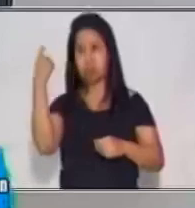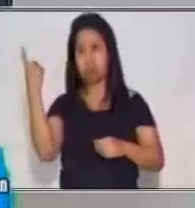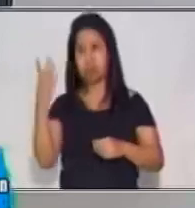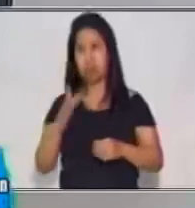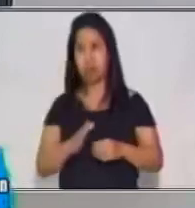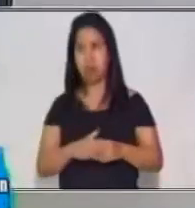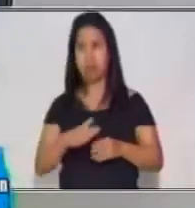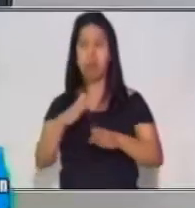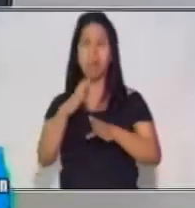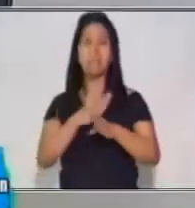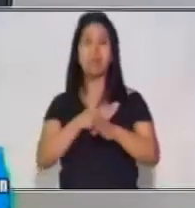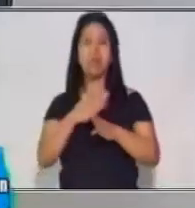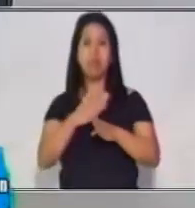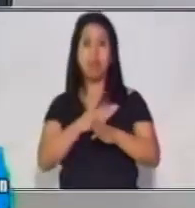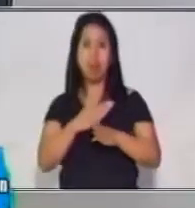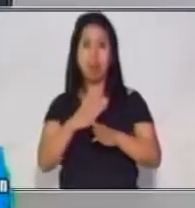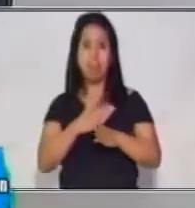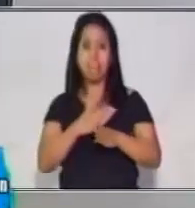hicimos,